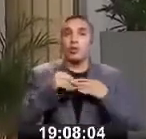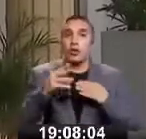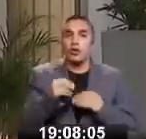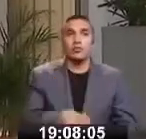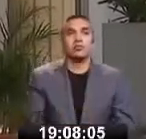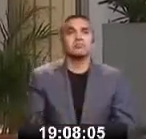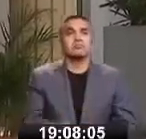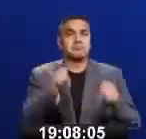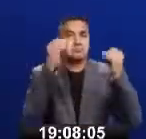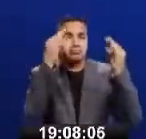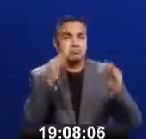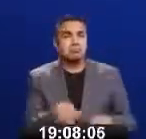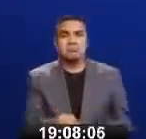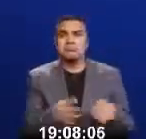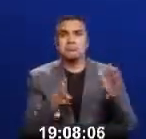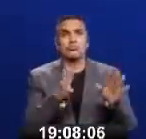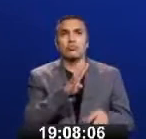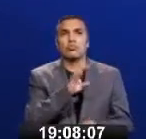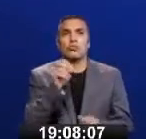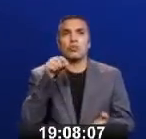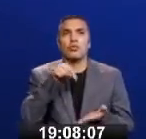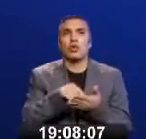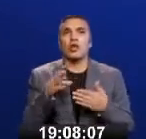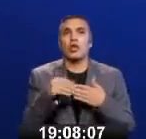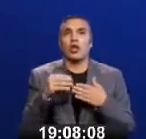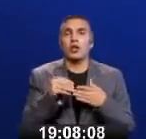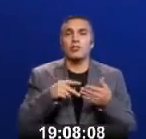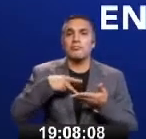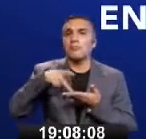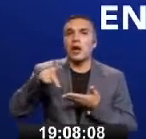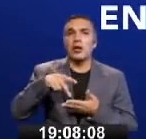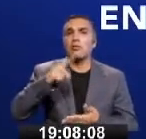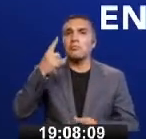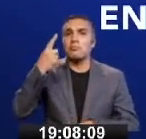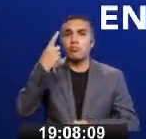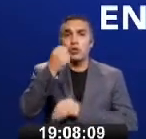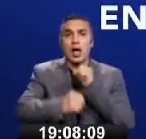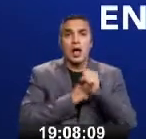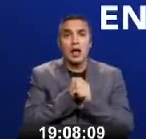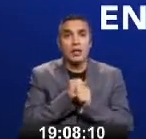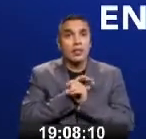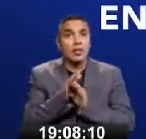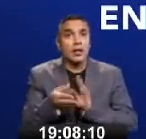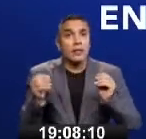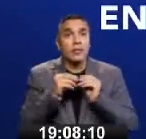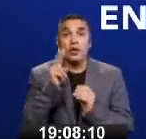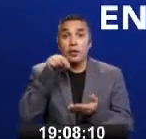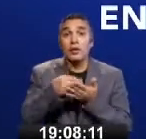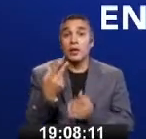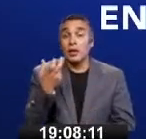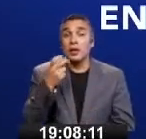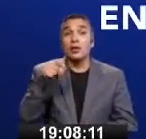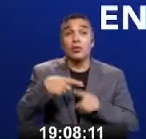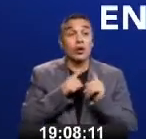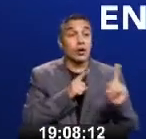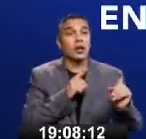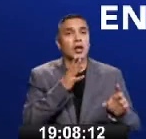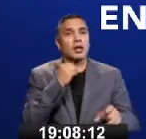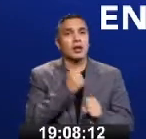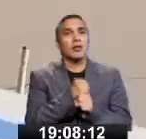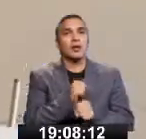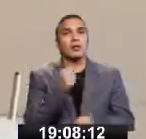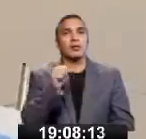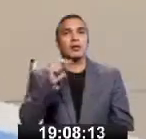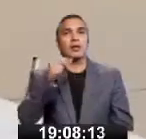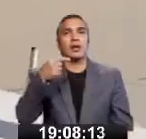$29,574. En total, casi $400,000 invertidos en un mismo año, 2013, cuando Solís estaba en